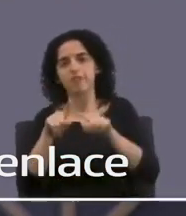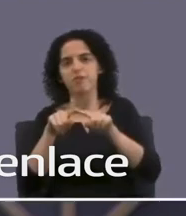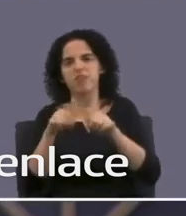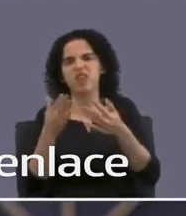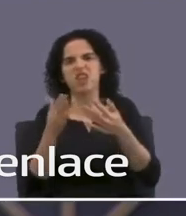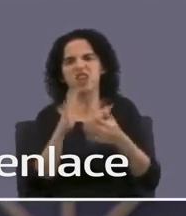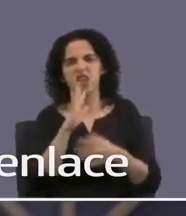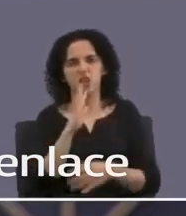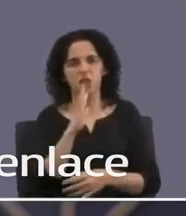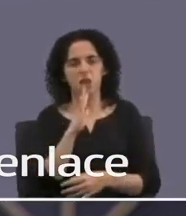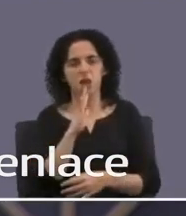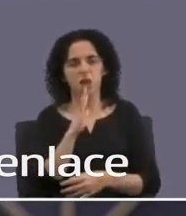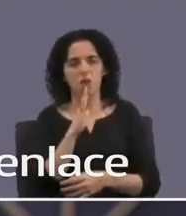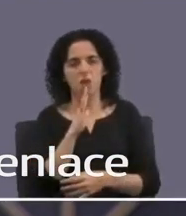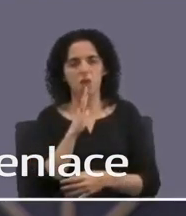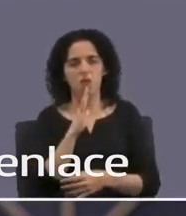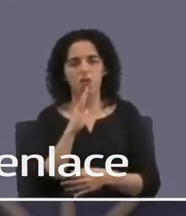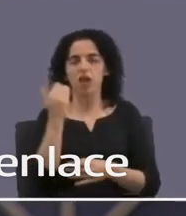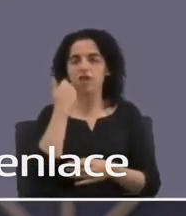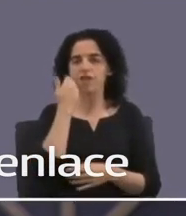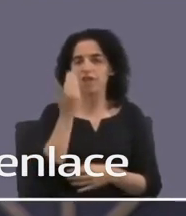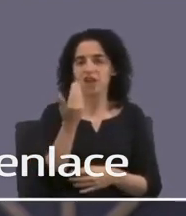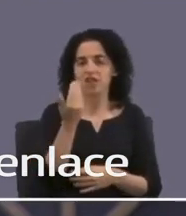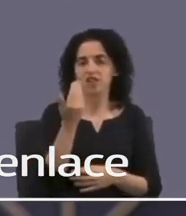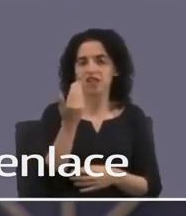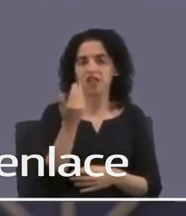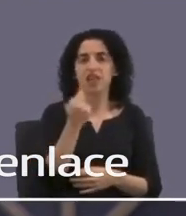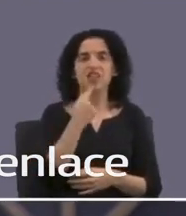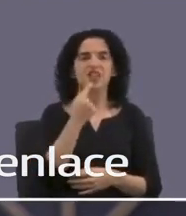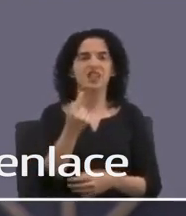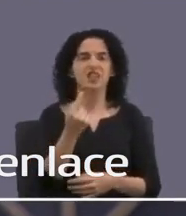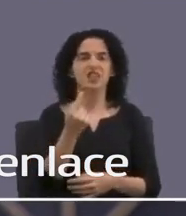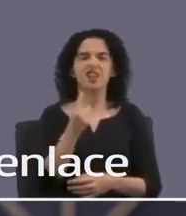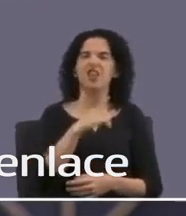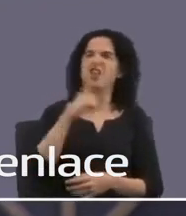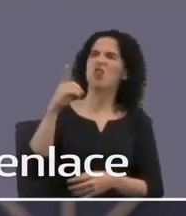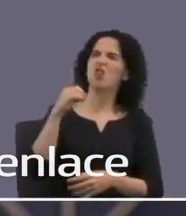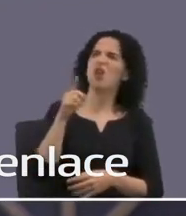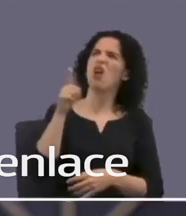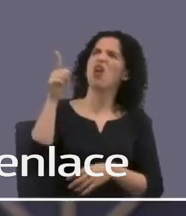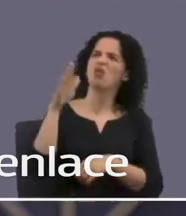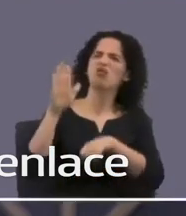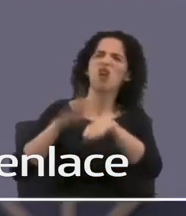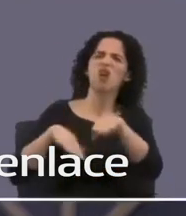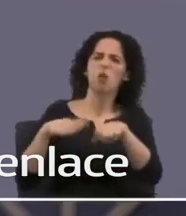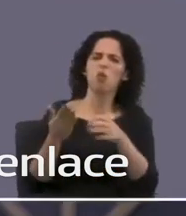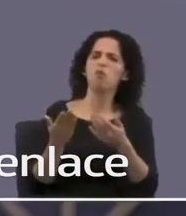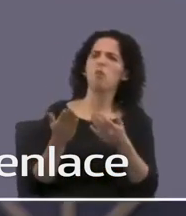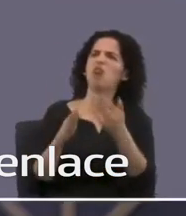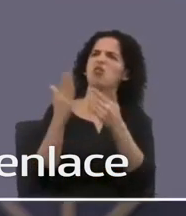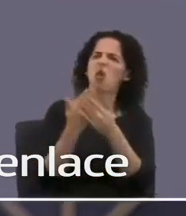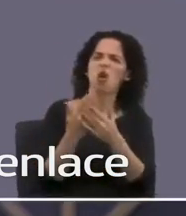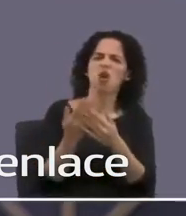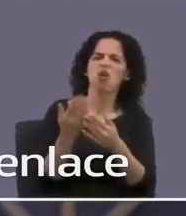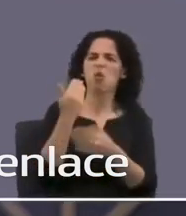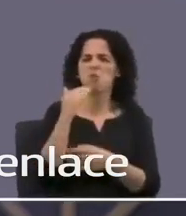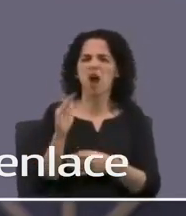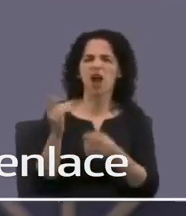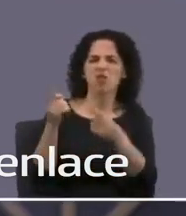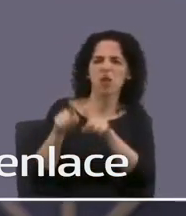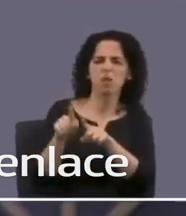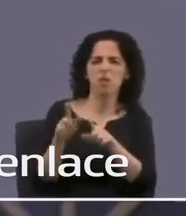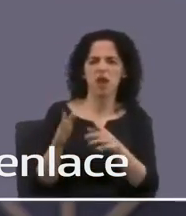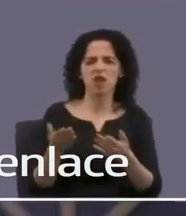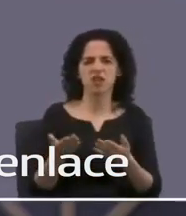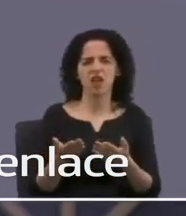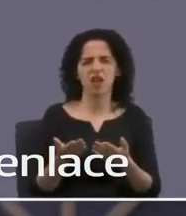mal? Porque qué fácil es decirle a Dios y echarle a Dios todas las culpas por